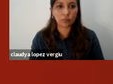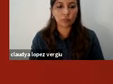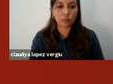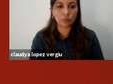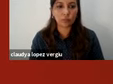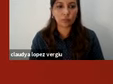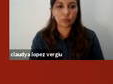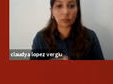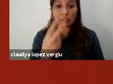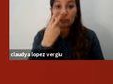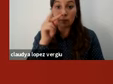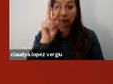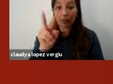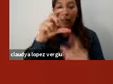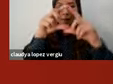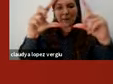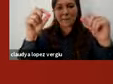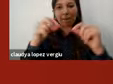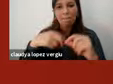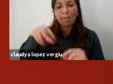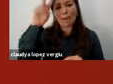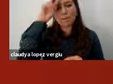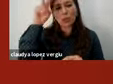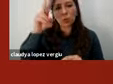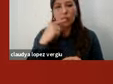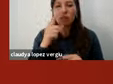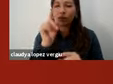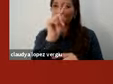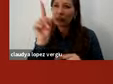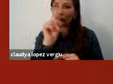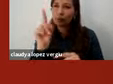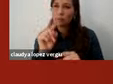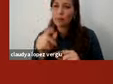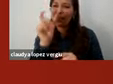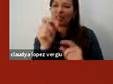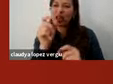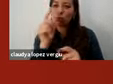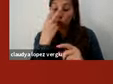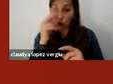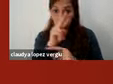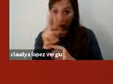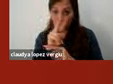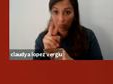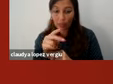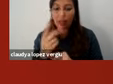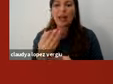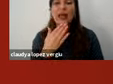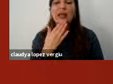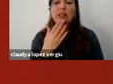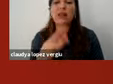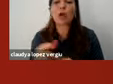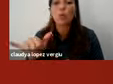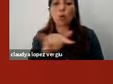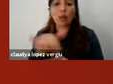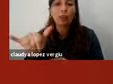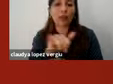Bueno, acá está el marco legal peruano por el cual se constituyó el Grupo de Trabajo para la Igualdad de Género en PROMPERÚ, el Plan Nacional de Igualdad de Género